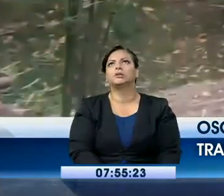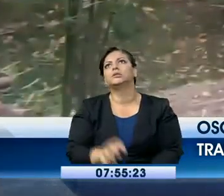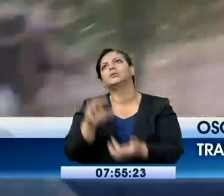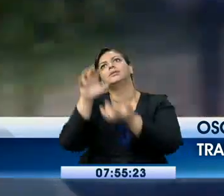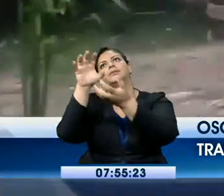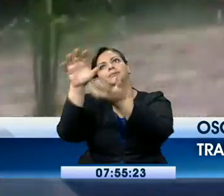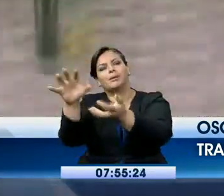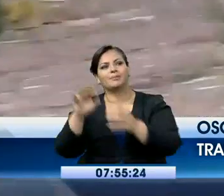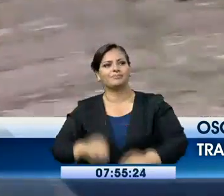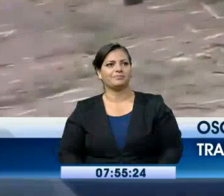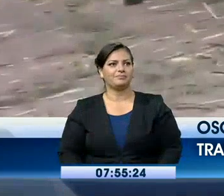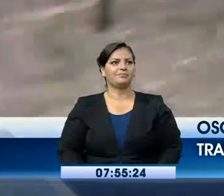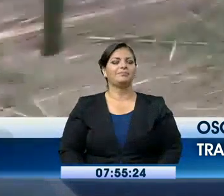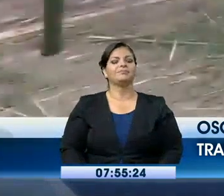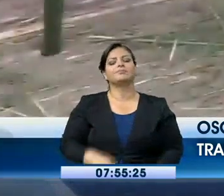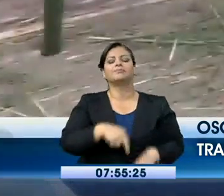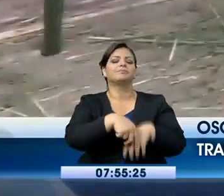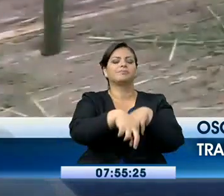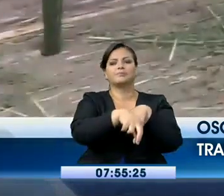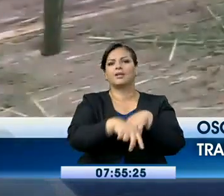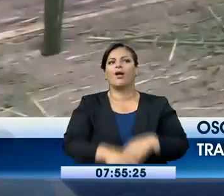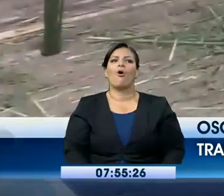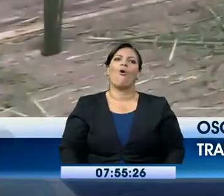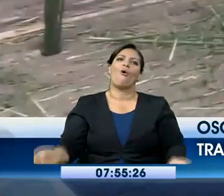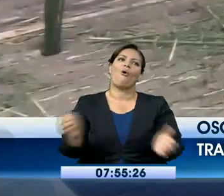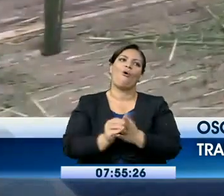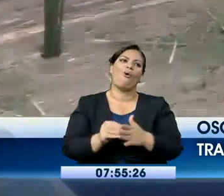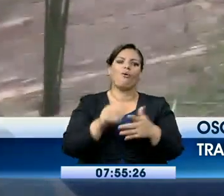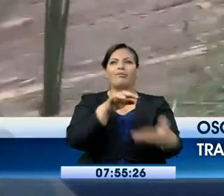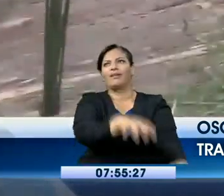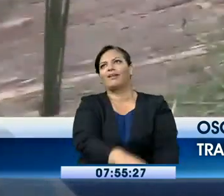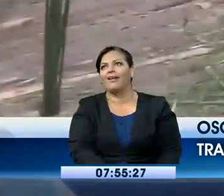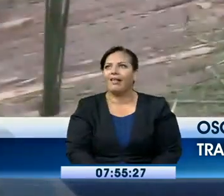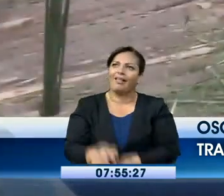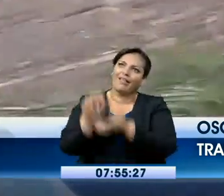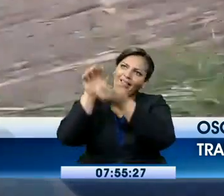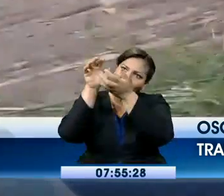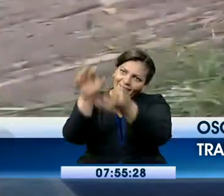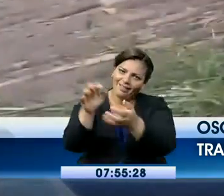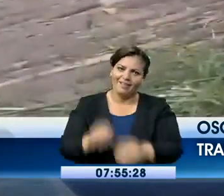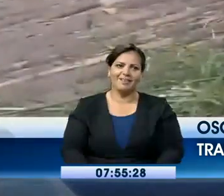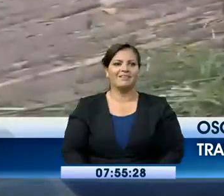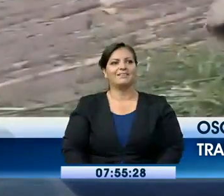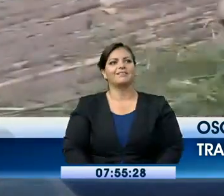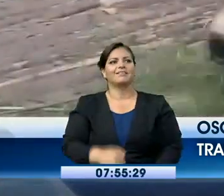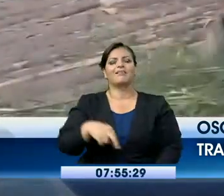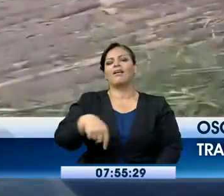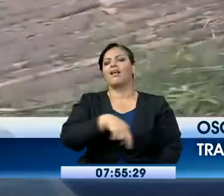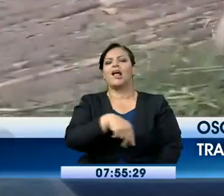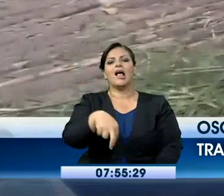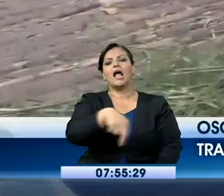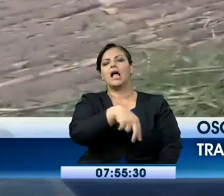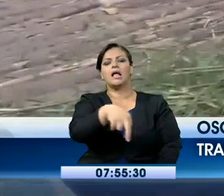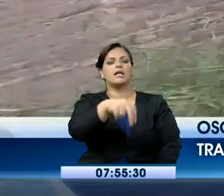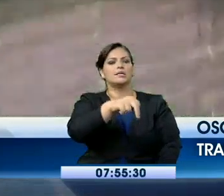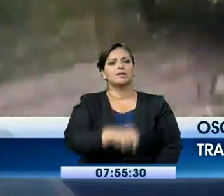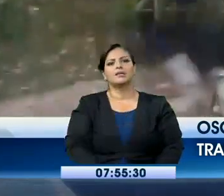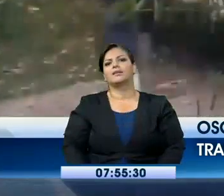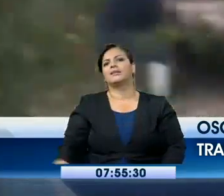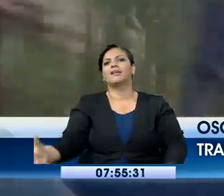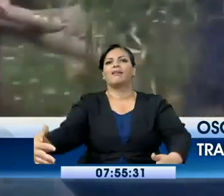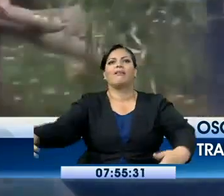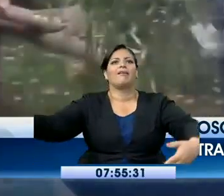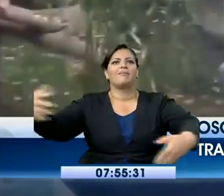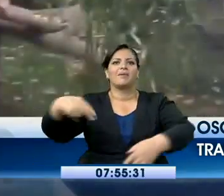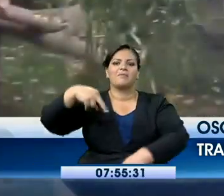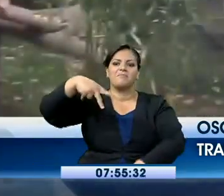aleja una y otra vez. Aunque el osito siempre vuelve. Este video ya supera los 60